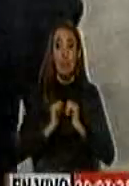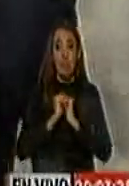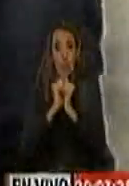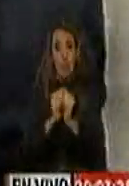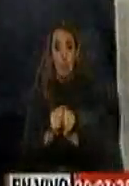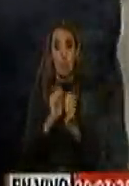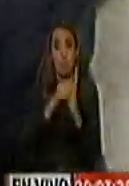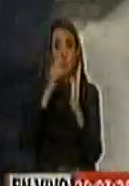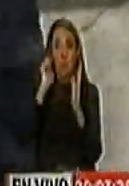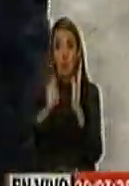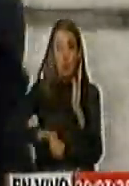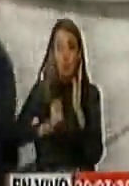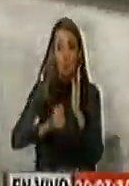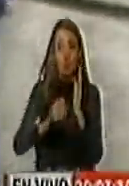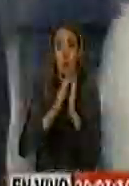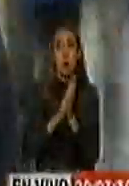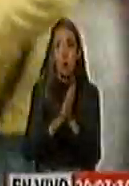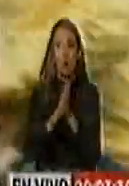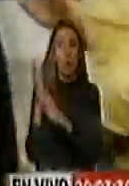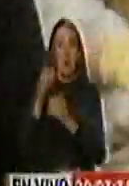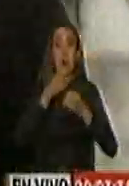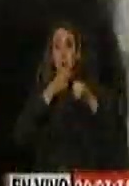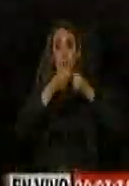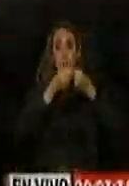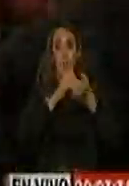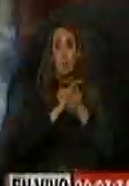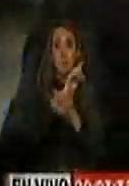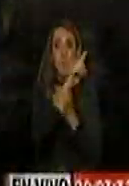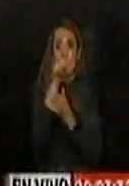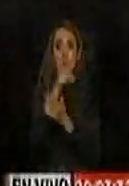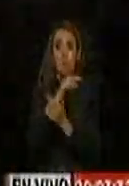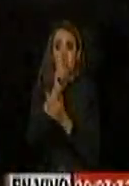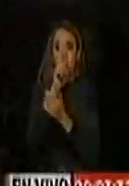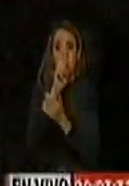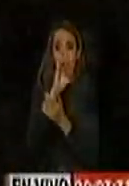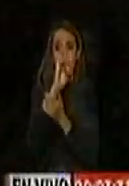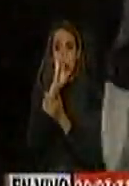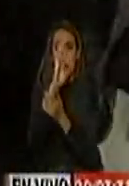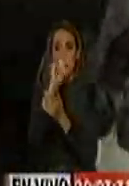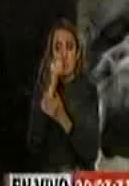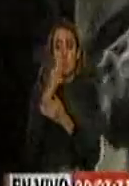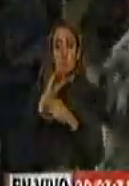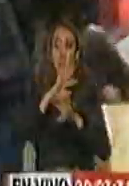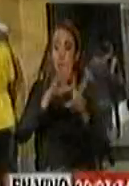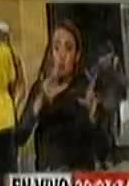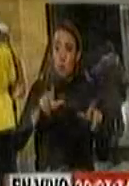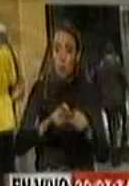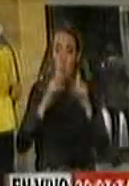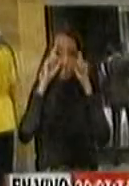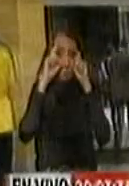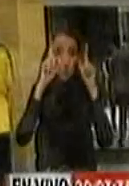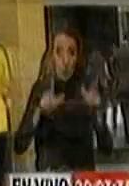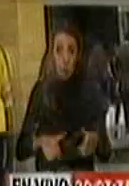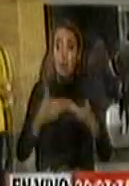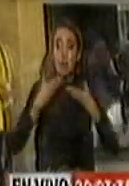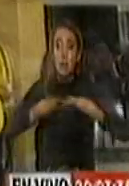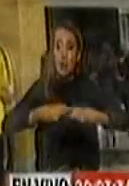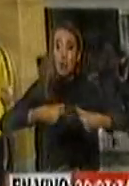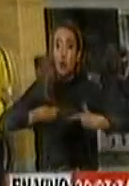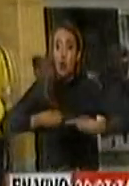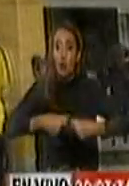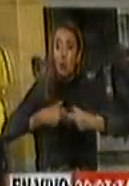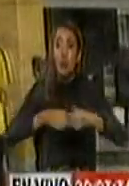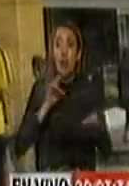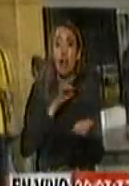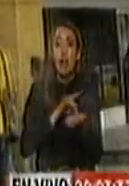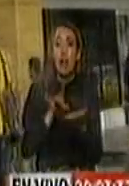Acompañado de su abogado, acudió el periodista Cristian Zurita a la Unidad de Transparencia y Lucha contra la Corrupción de la Fiscalía a rendir su versión en el caso